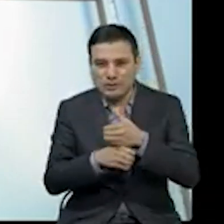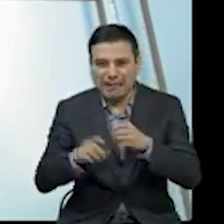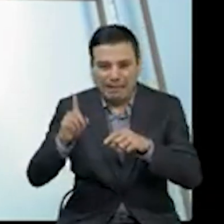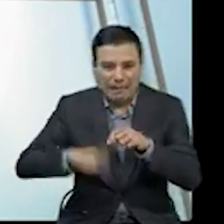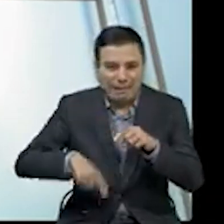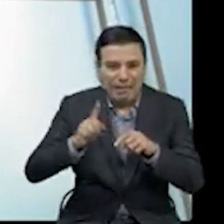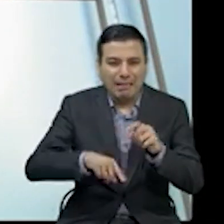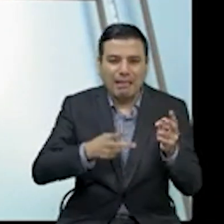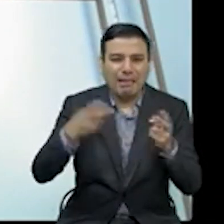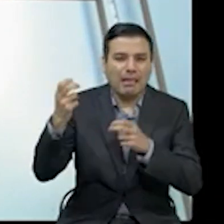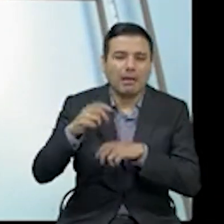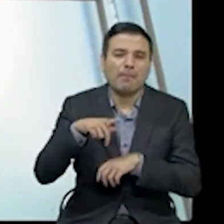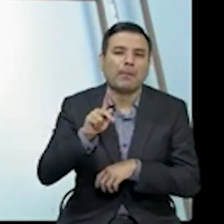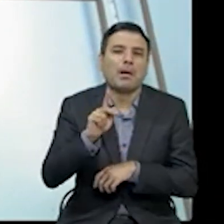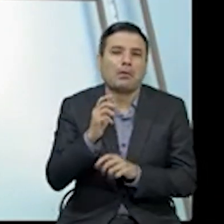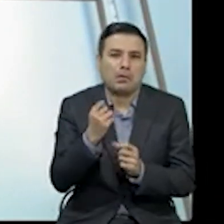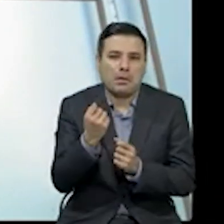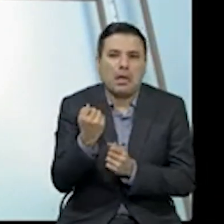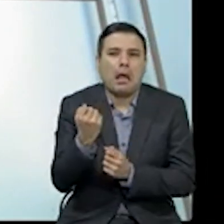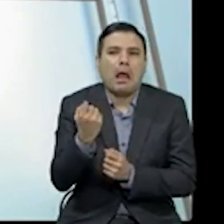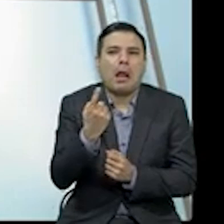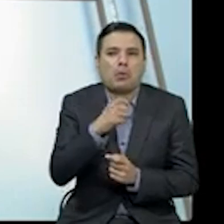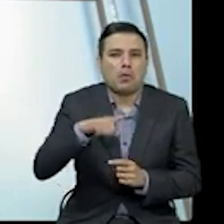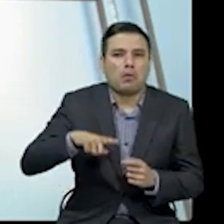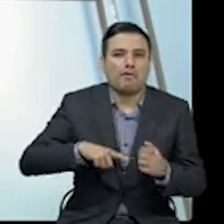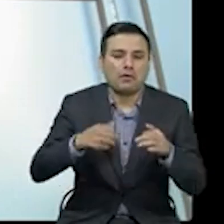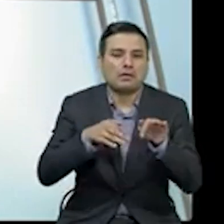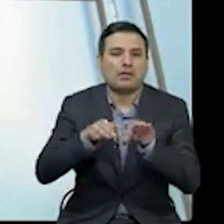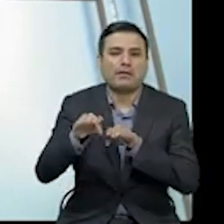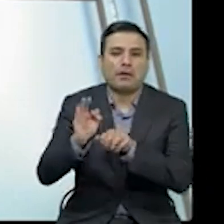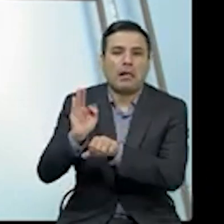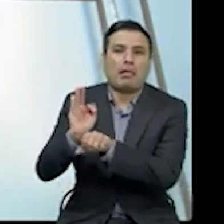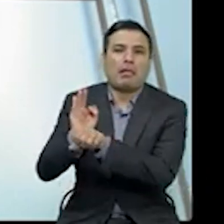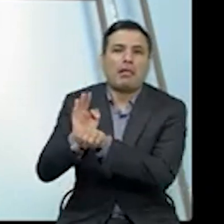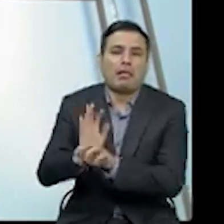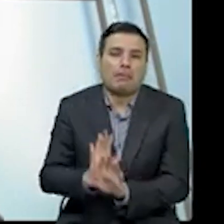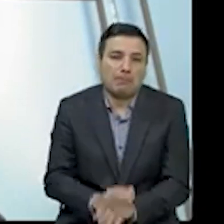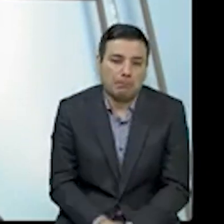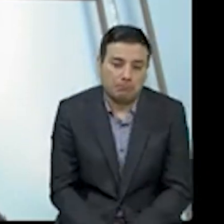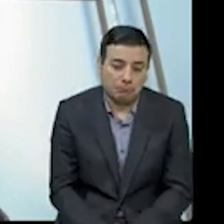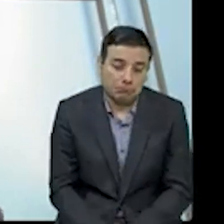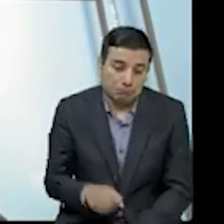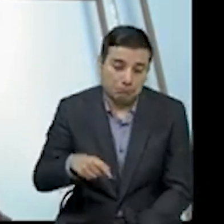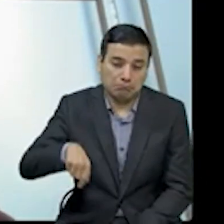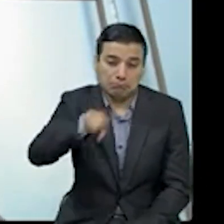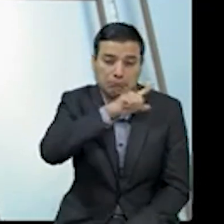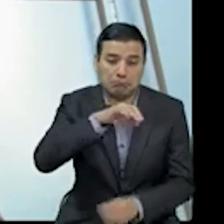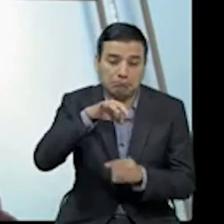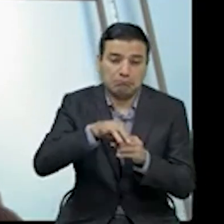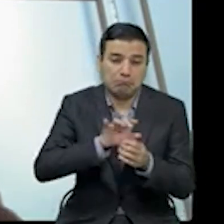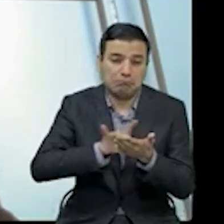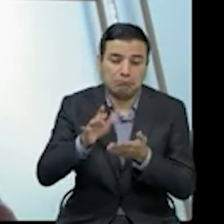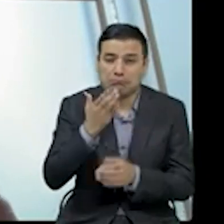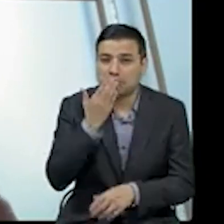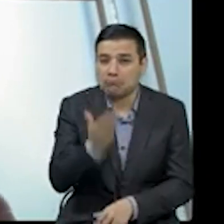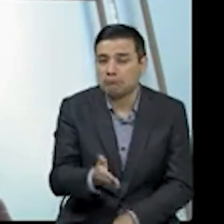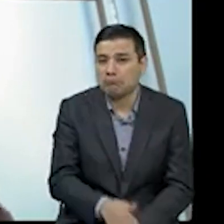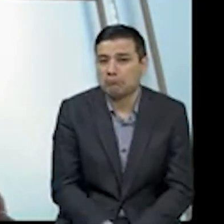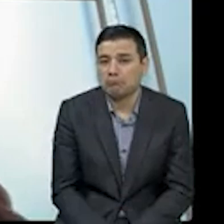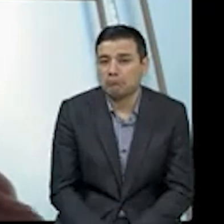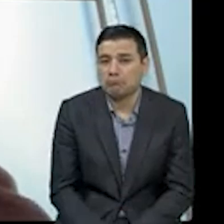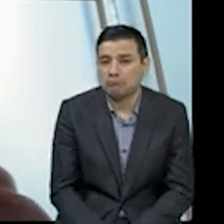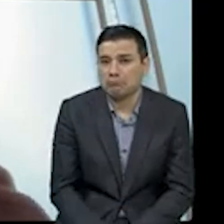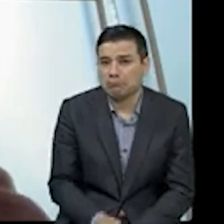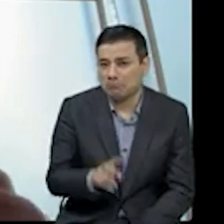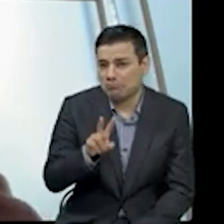a determinados funcionarios. La verdad es que, por cierto, no está